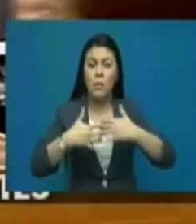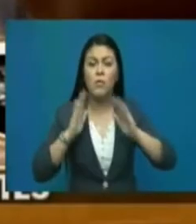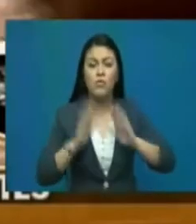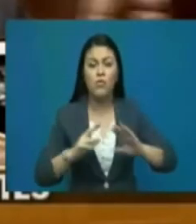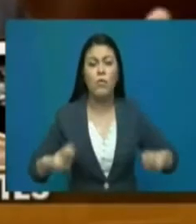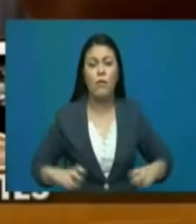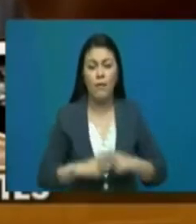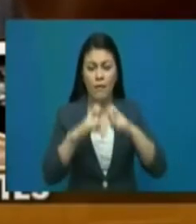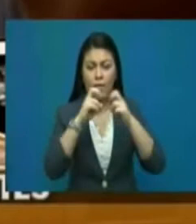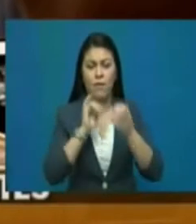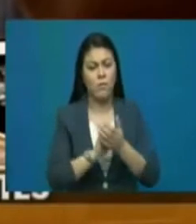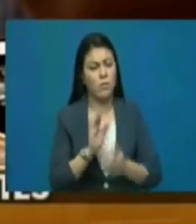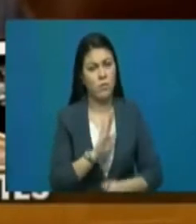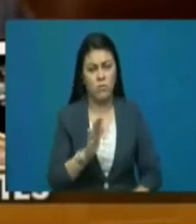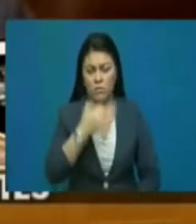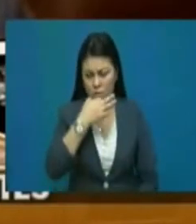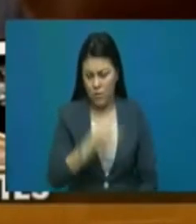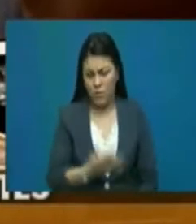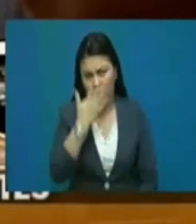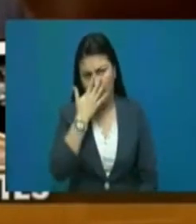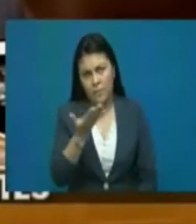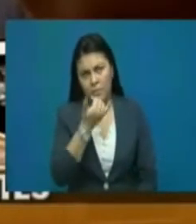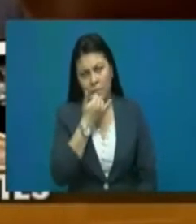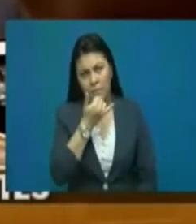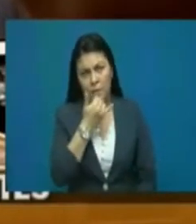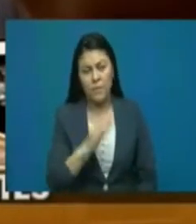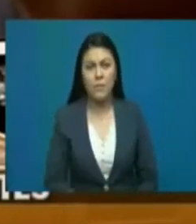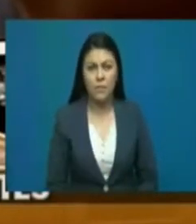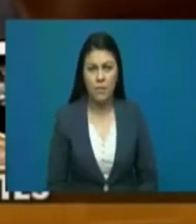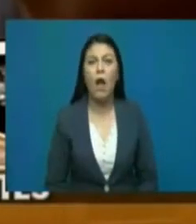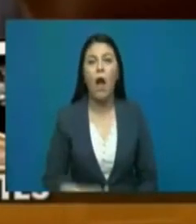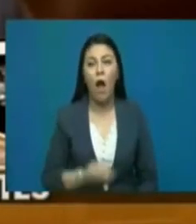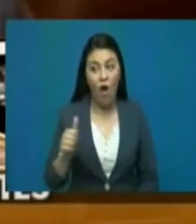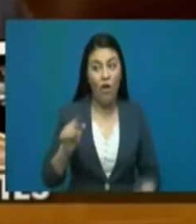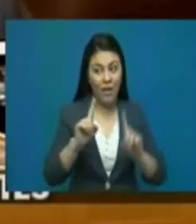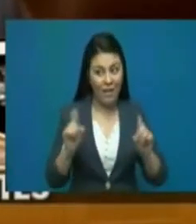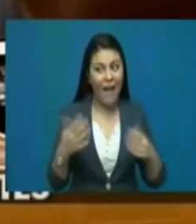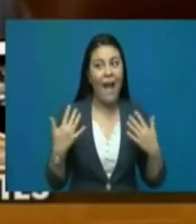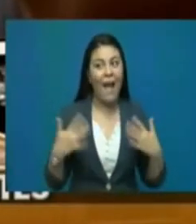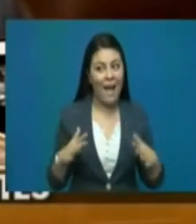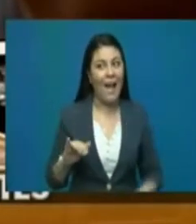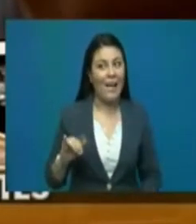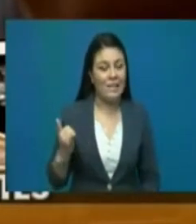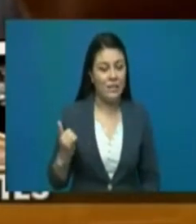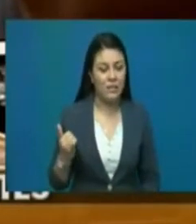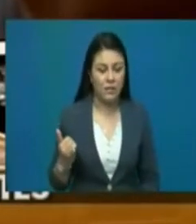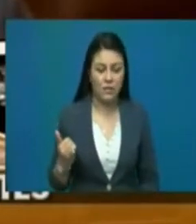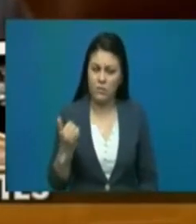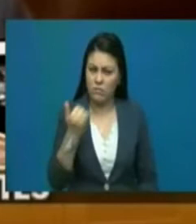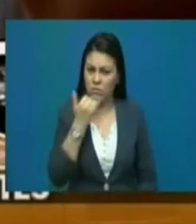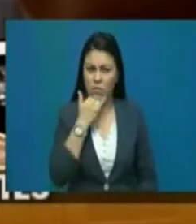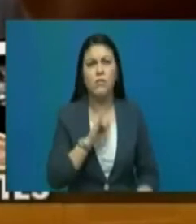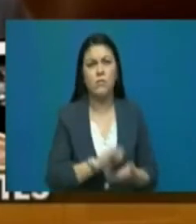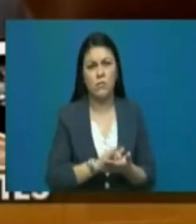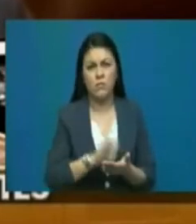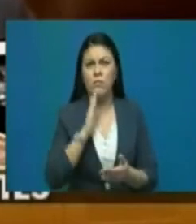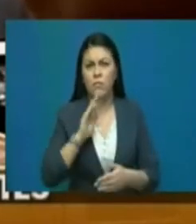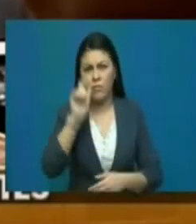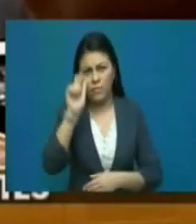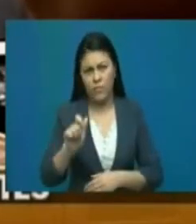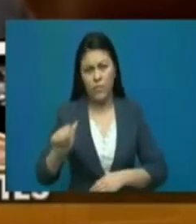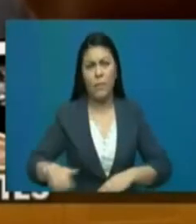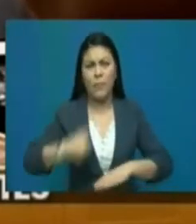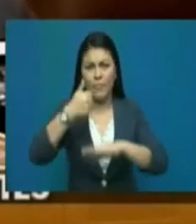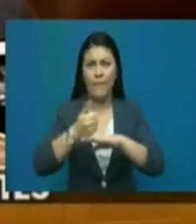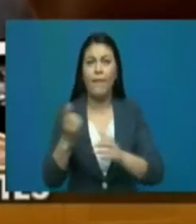un absurdo total Pero sí tiene competencias para otros temas y de igual manera el director de la cree y el